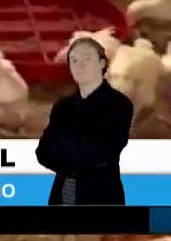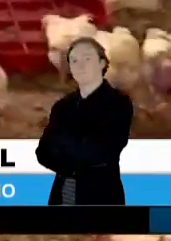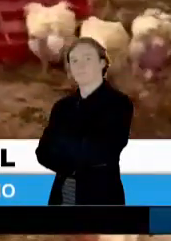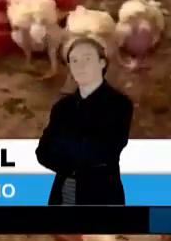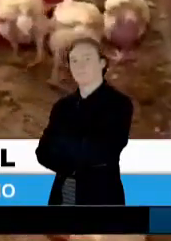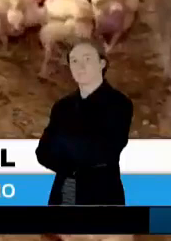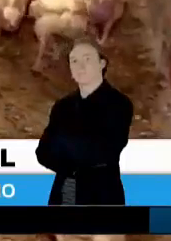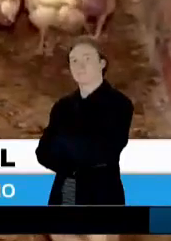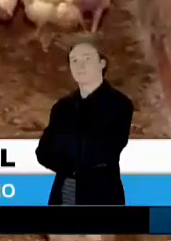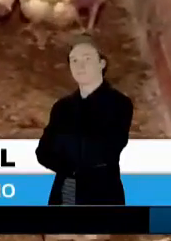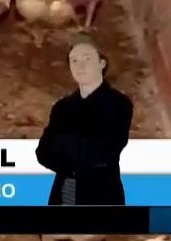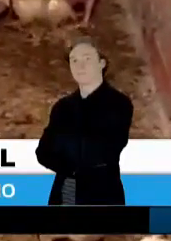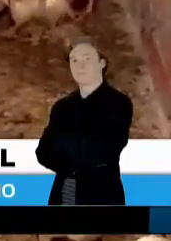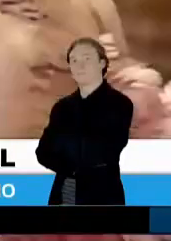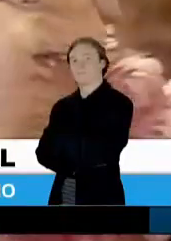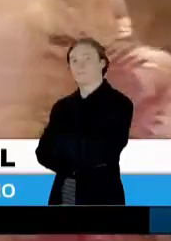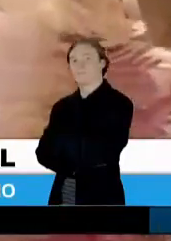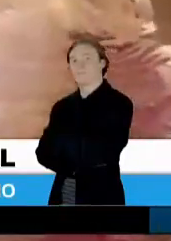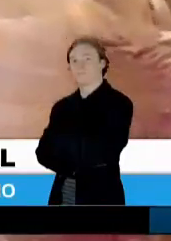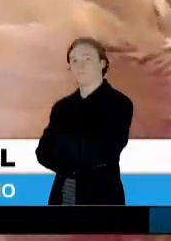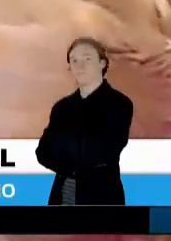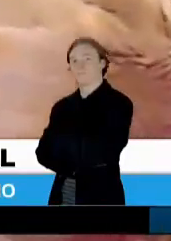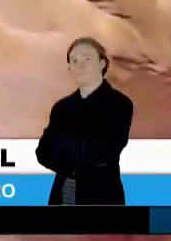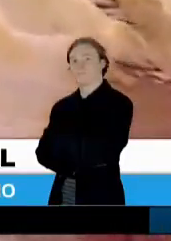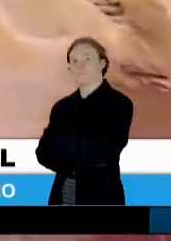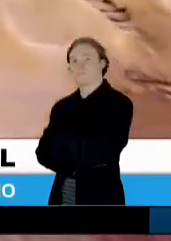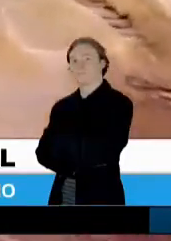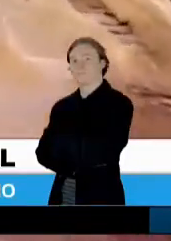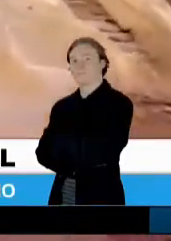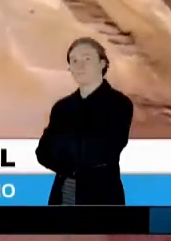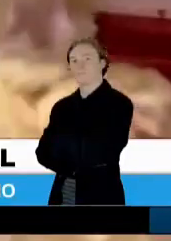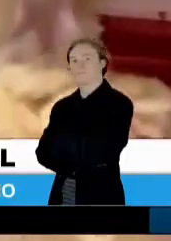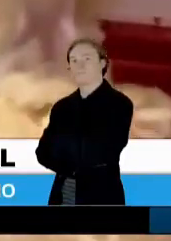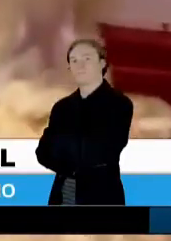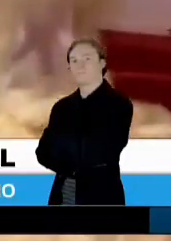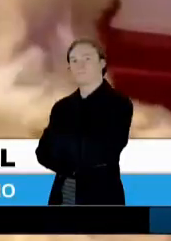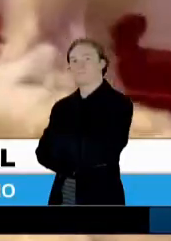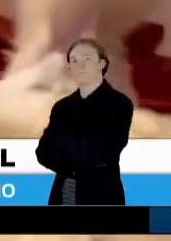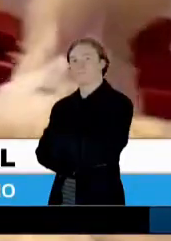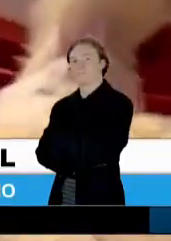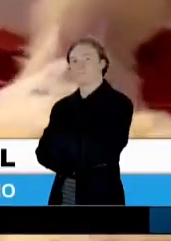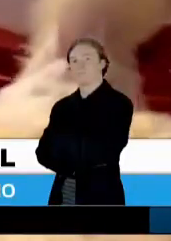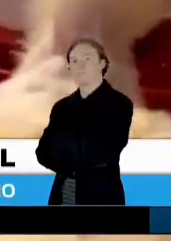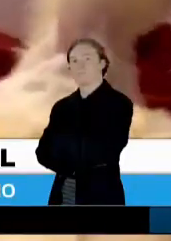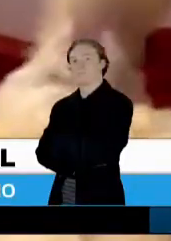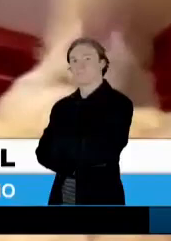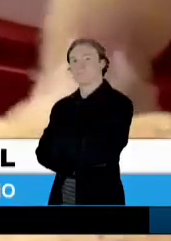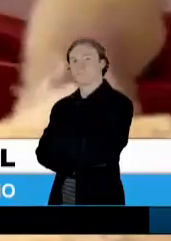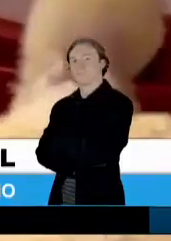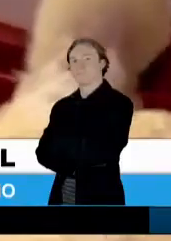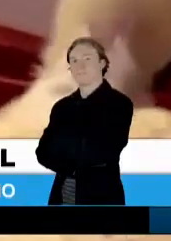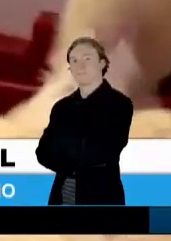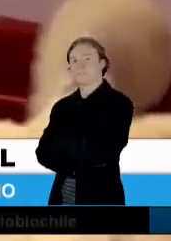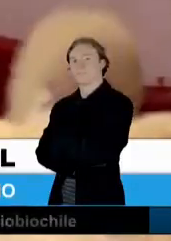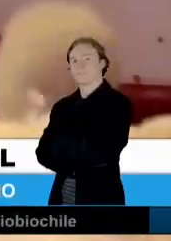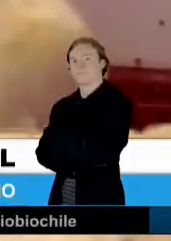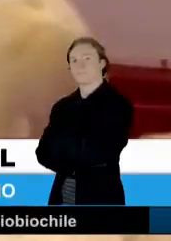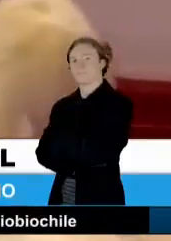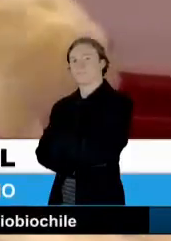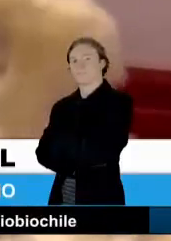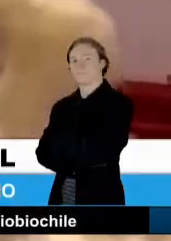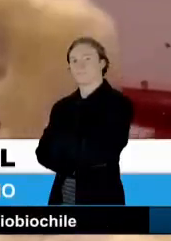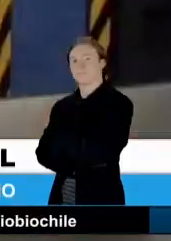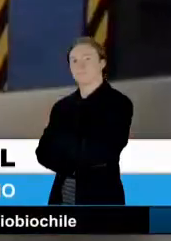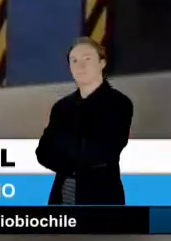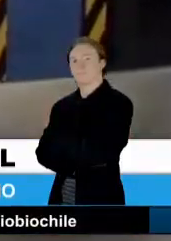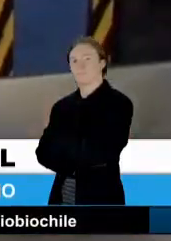ministro Valenzuela señaló que en estos momentos los casos en aves de planteles industriales se encuentran erradicados, lo que es una muy buena señal para la industria, ya que